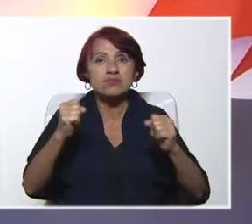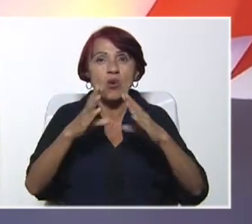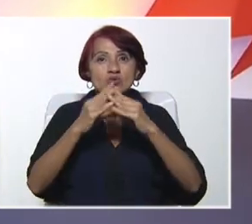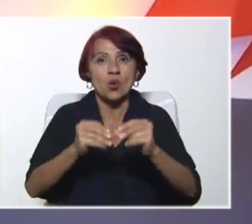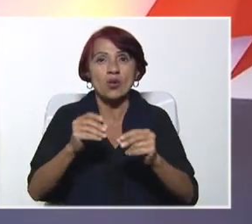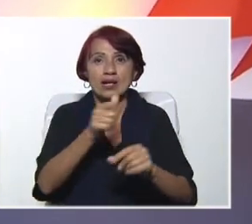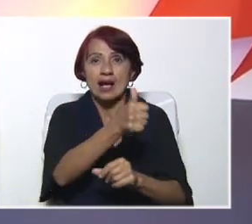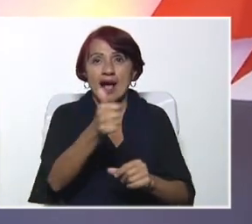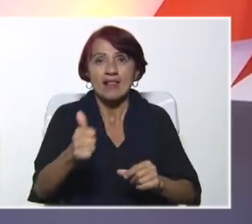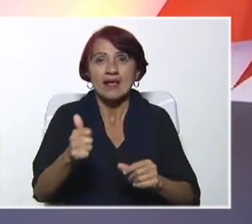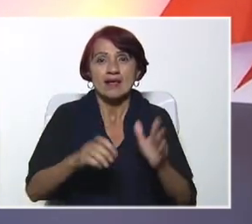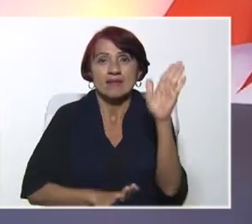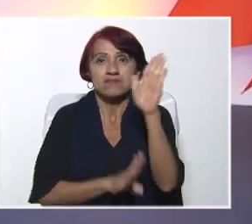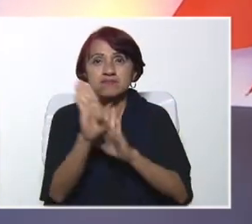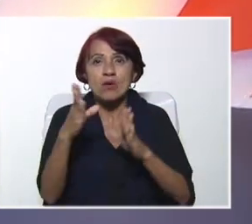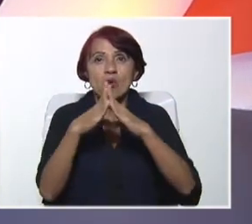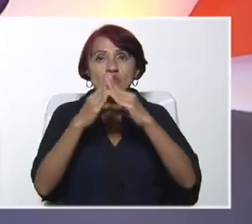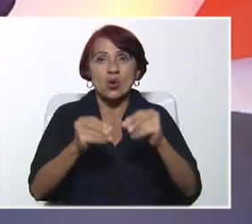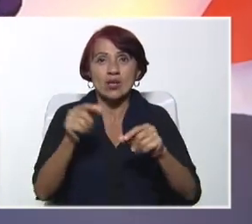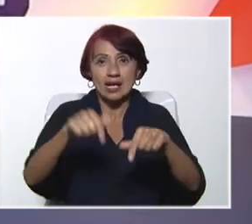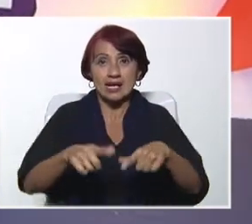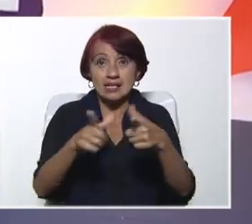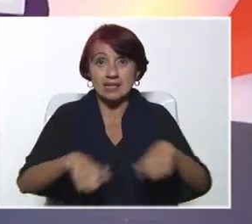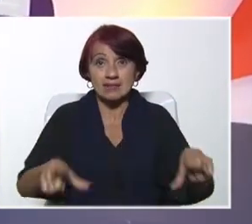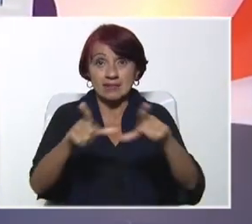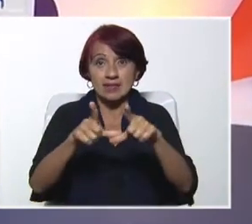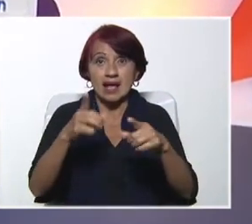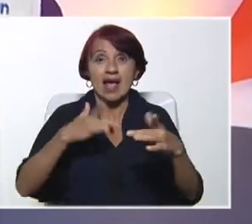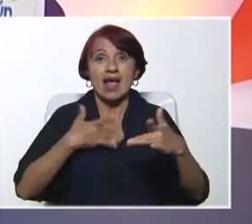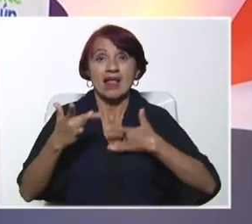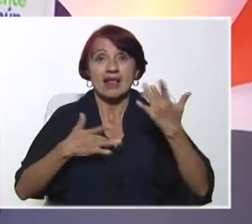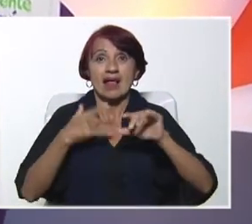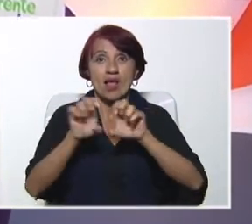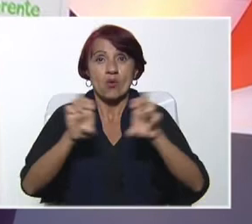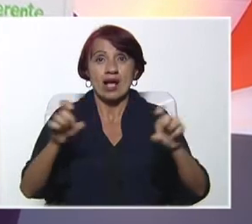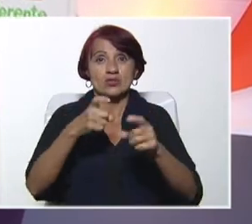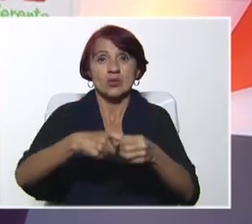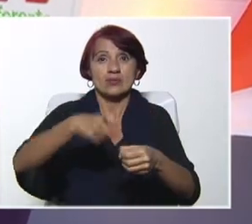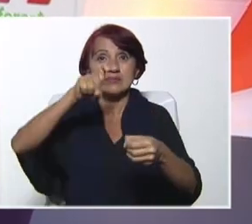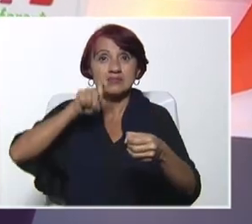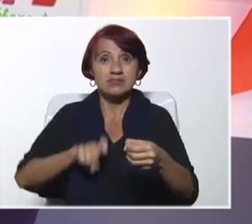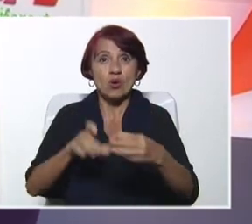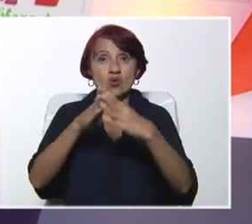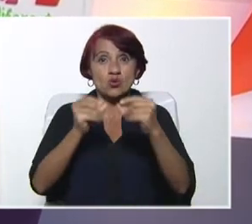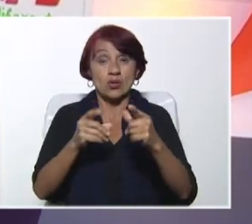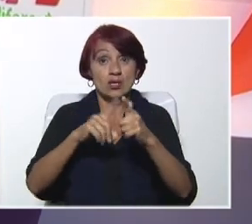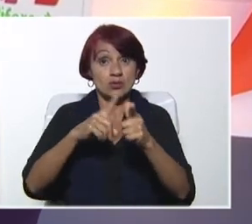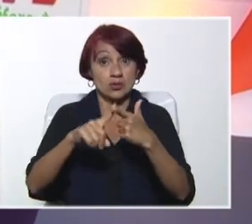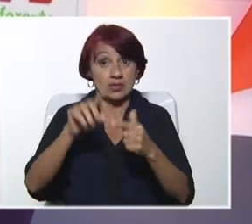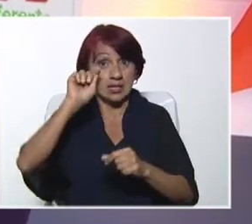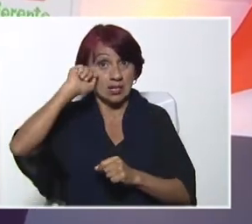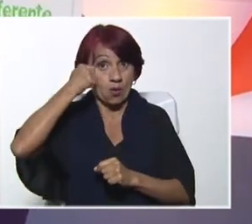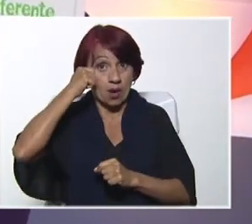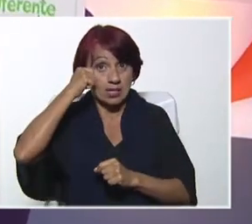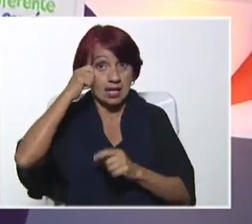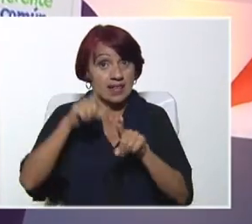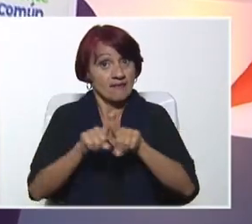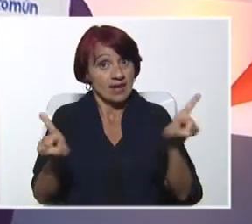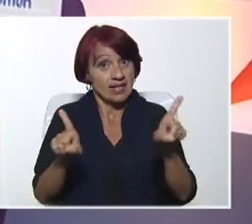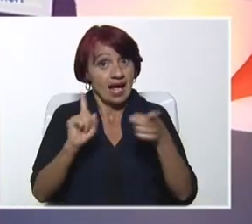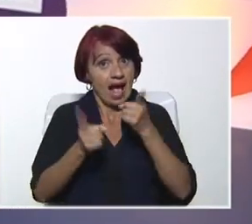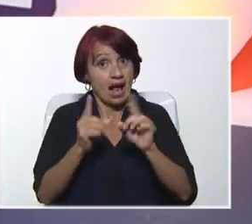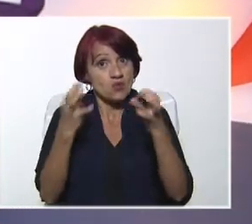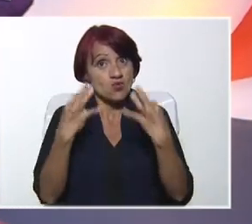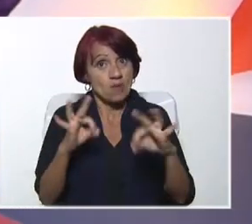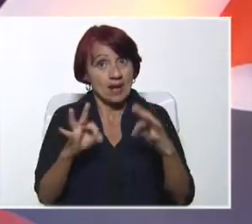cada una de esas potencialidades en esta modalidad de educación a distancia. Recuerden entonces que ser diferente es